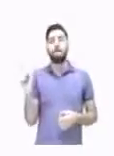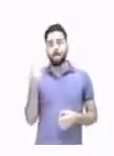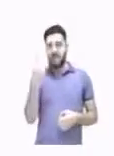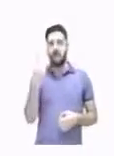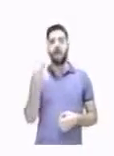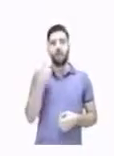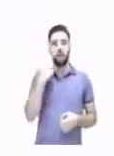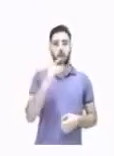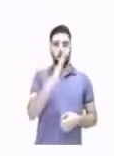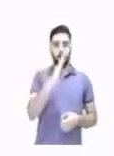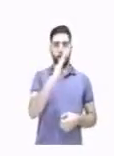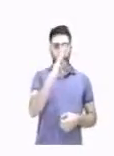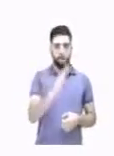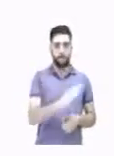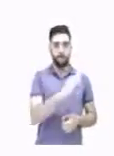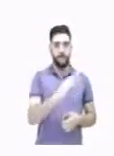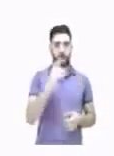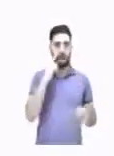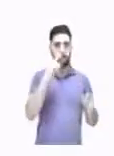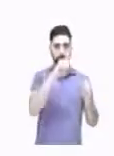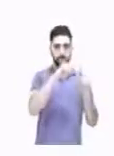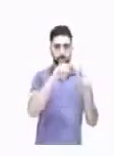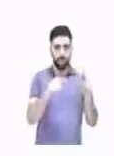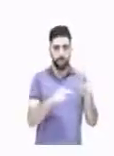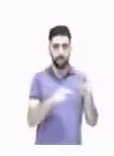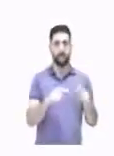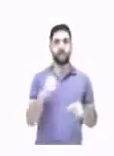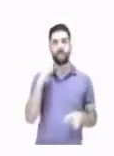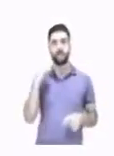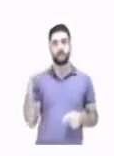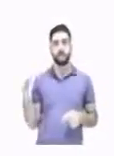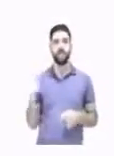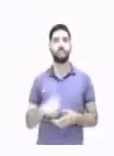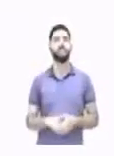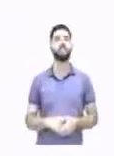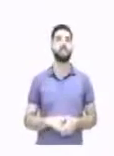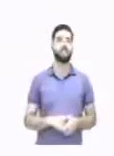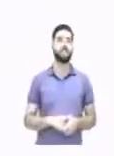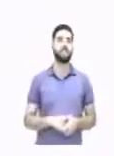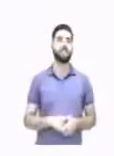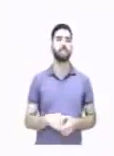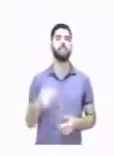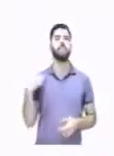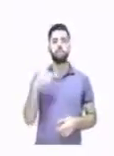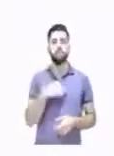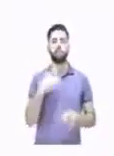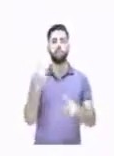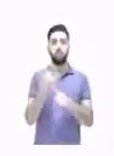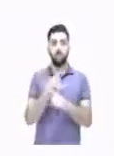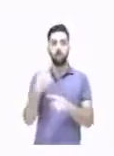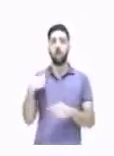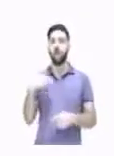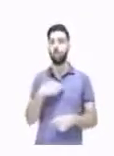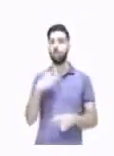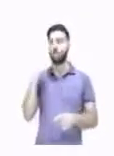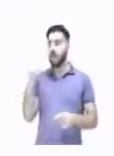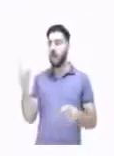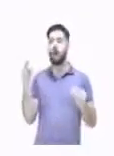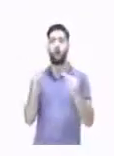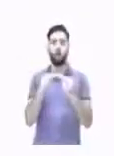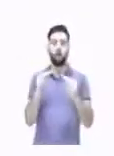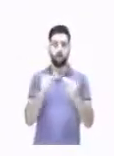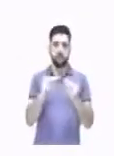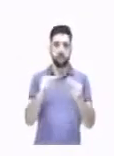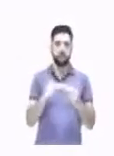beta. Entonces vamos a utilizar esta parte de la igualdad porque ahí hay datos conocidos. Y